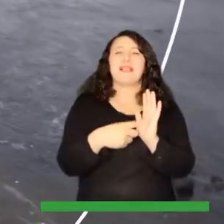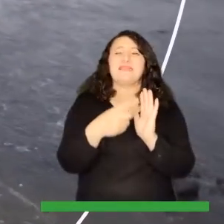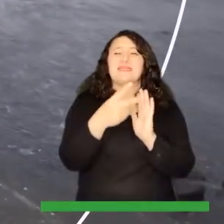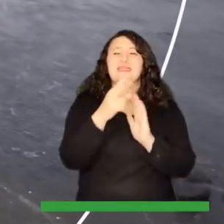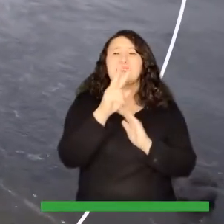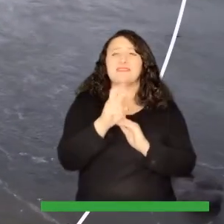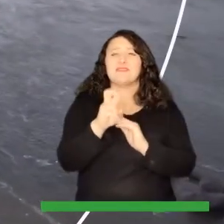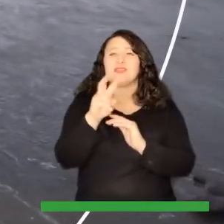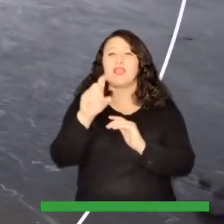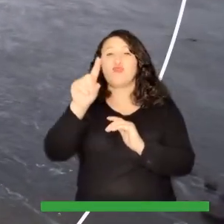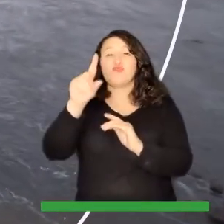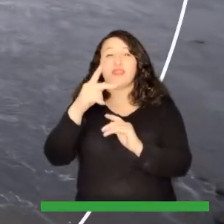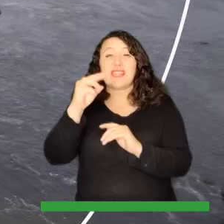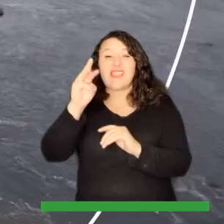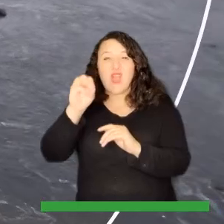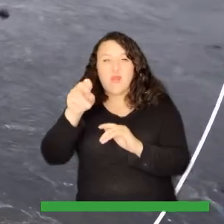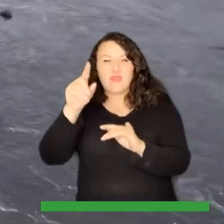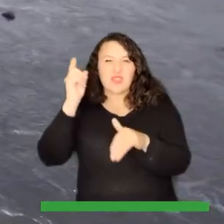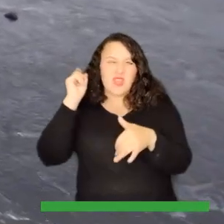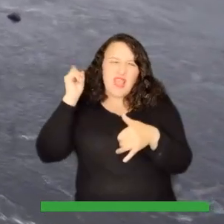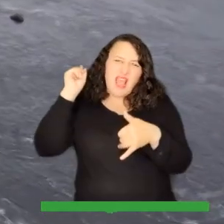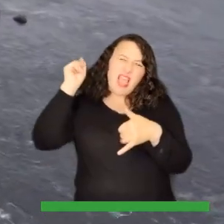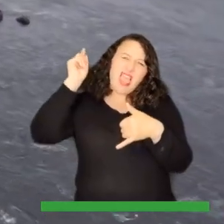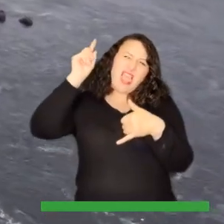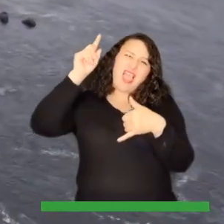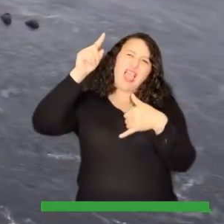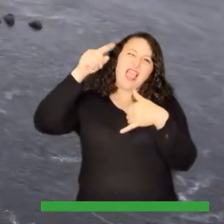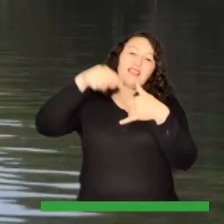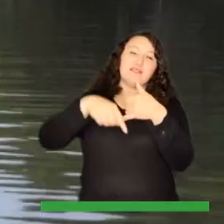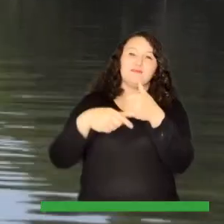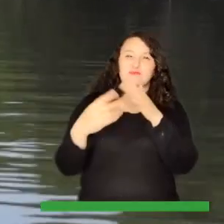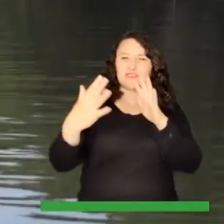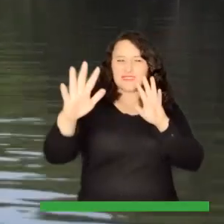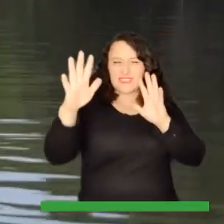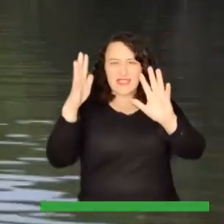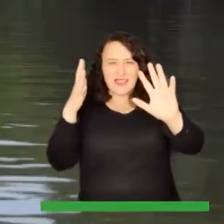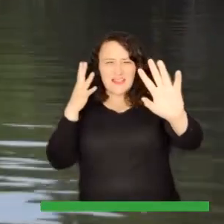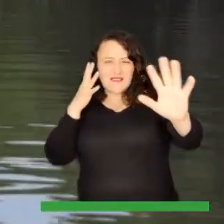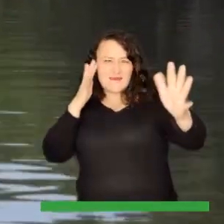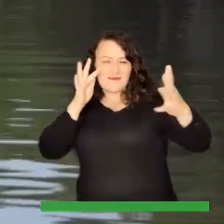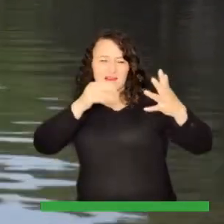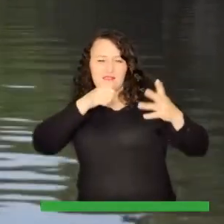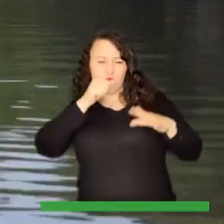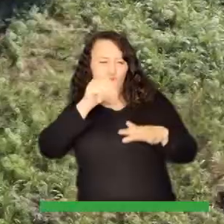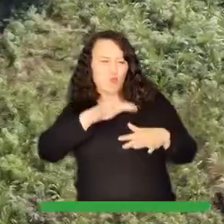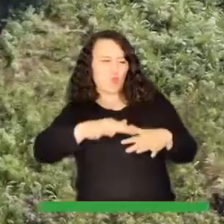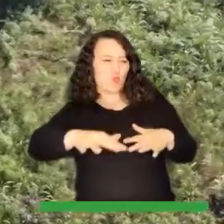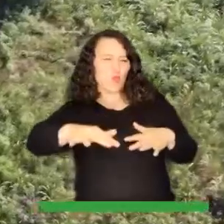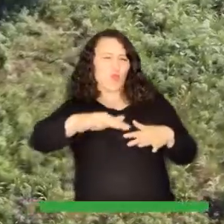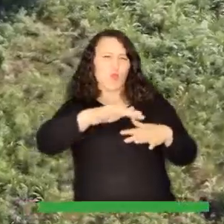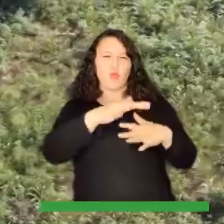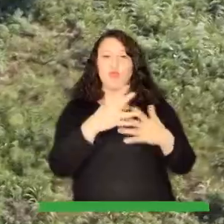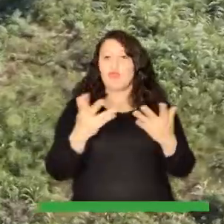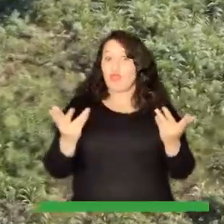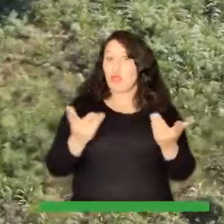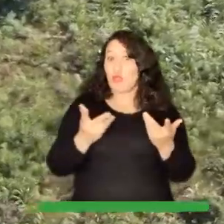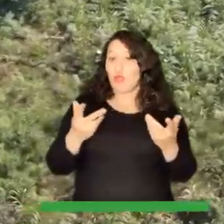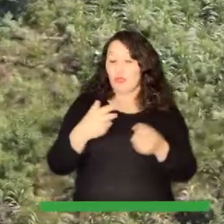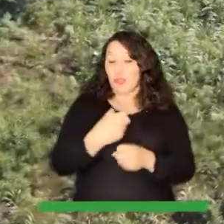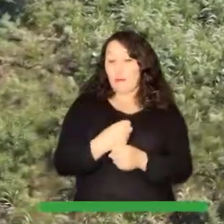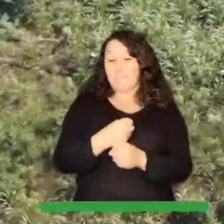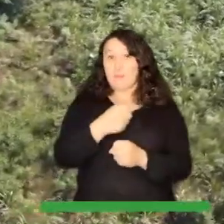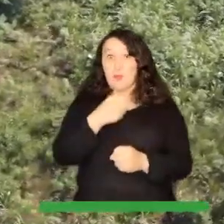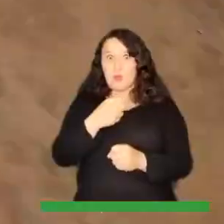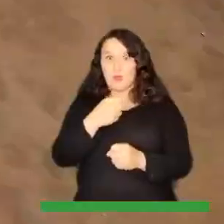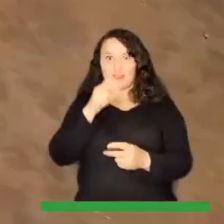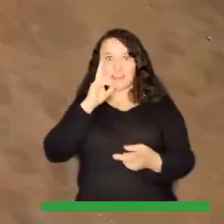1.771 kilómetros de distancia, donde al lado del agua y el raudal, juntos en un solo lugar, toman el nombre de Baupés, para